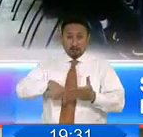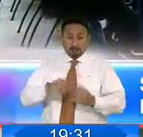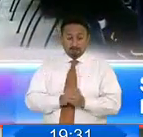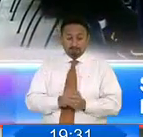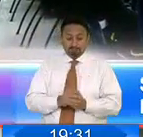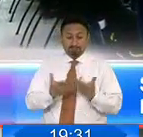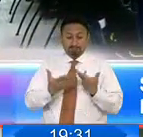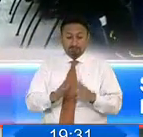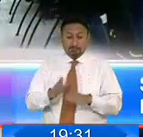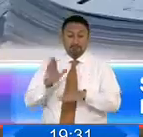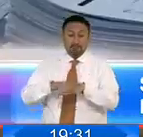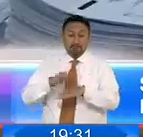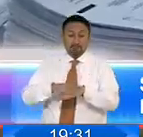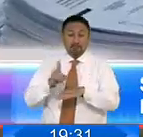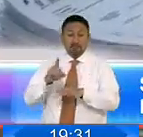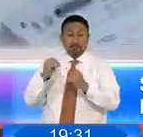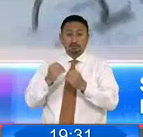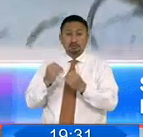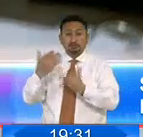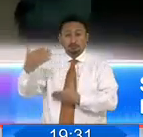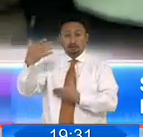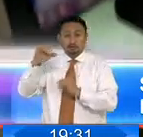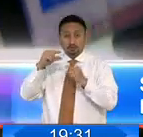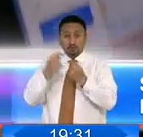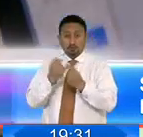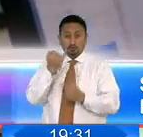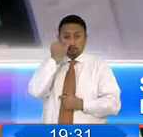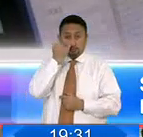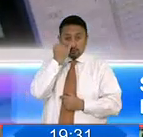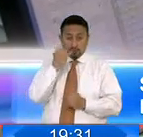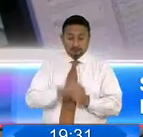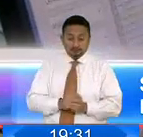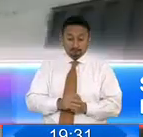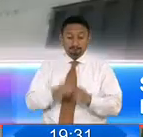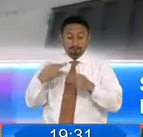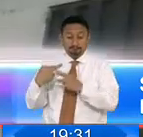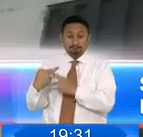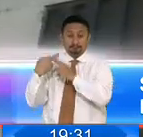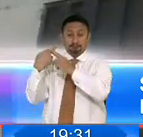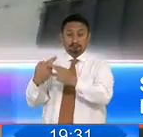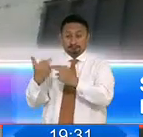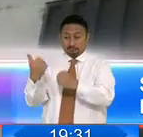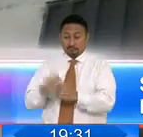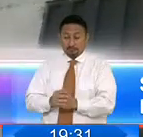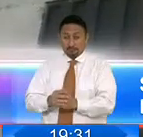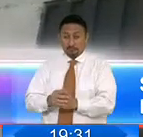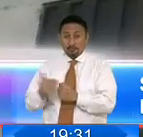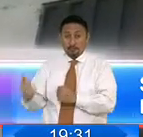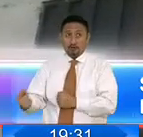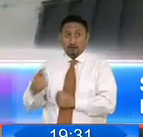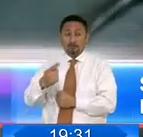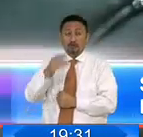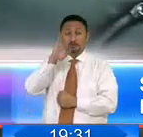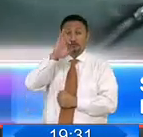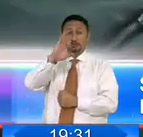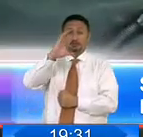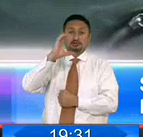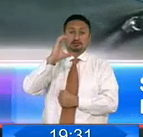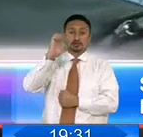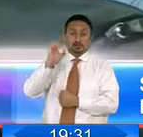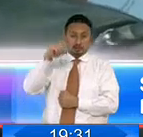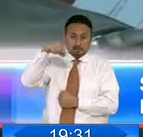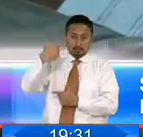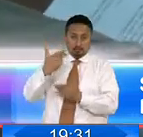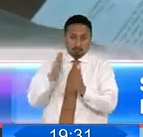luego de notificar a la organización política pachakuti la pelota va a la cancha del tribunal contencioso electoral tse con el